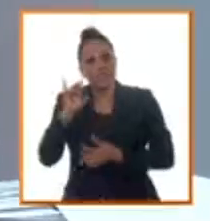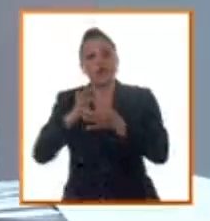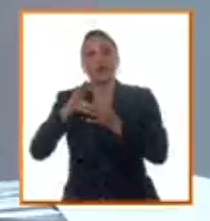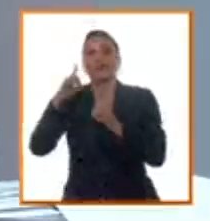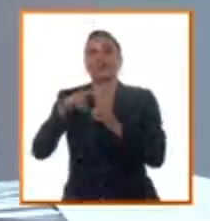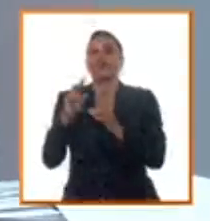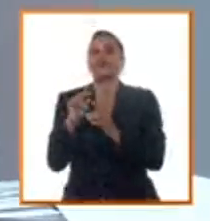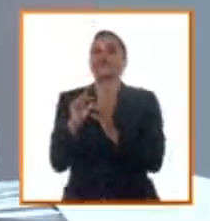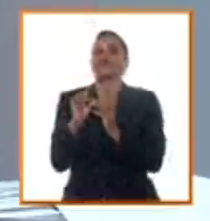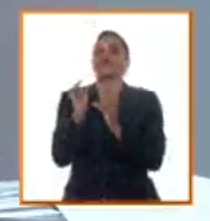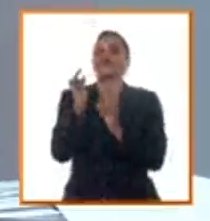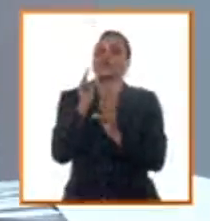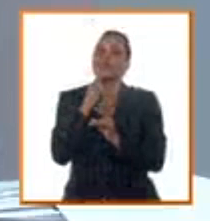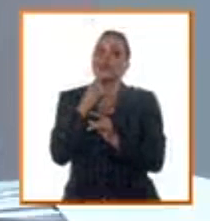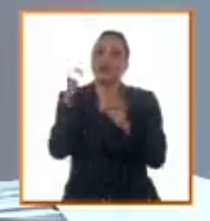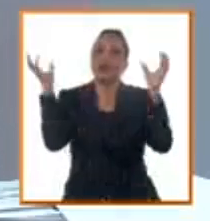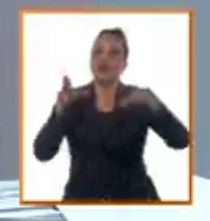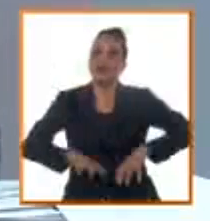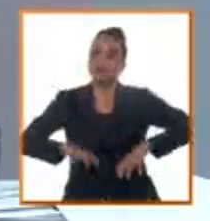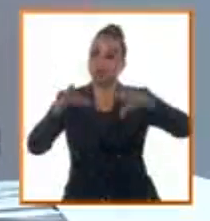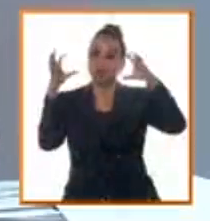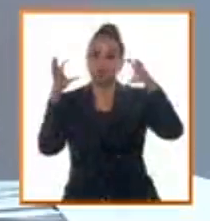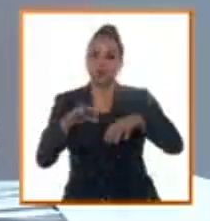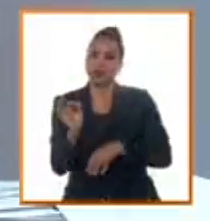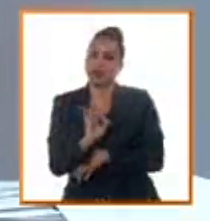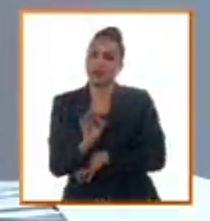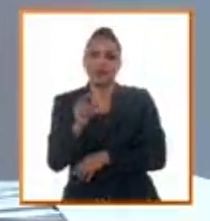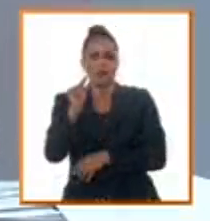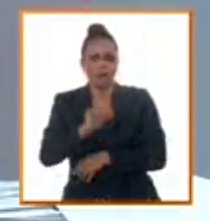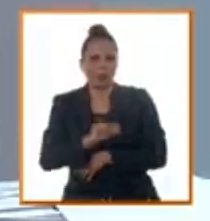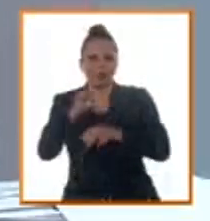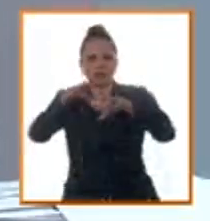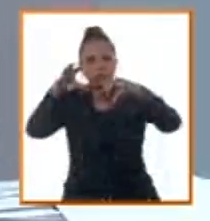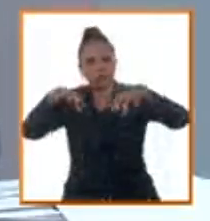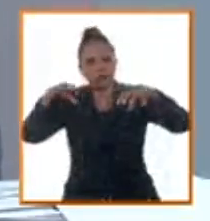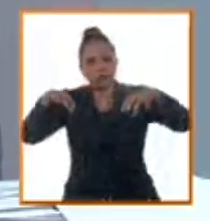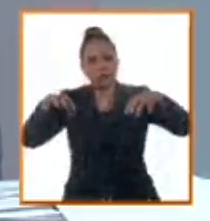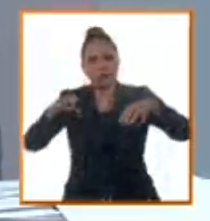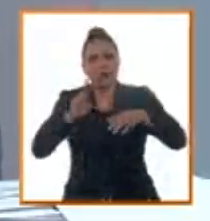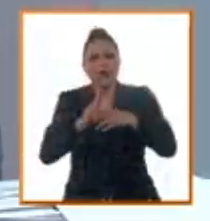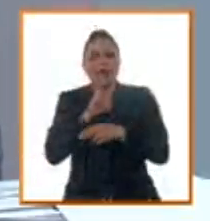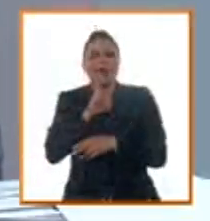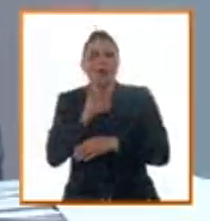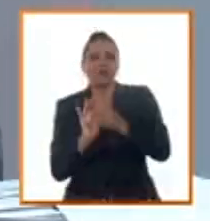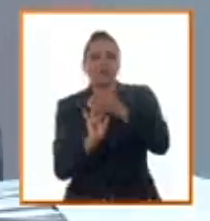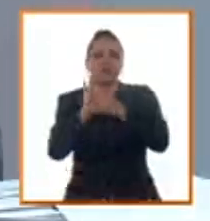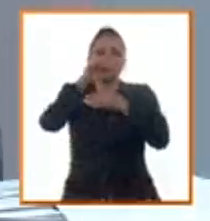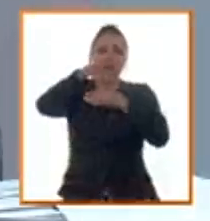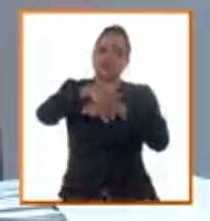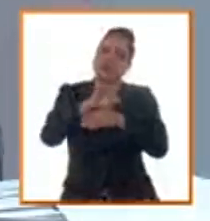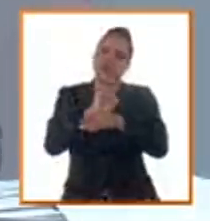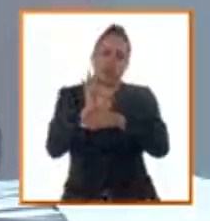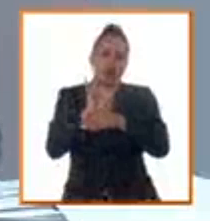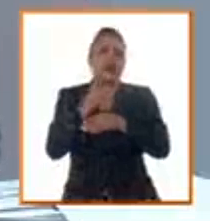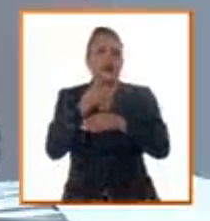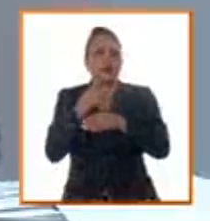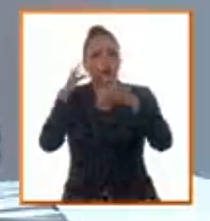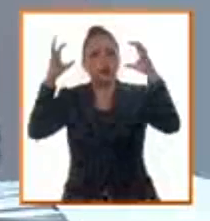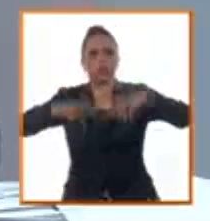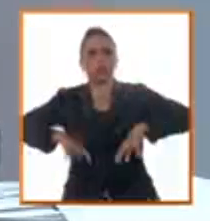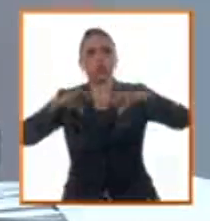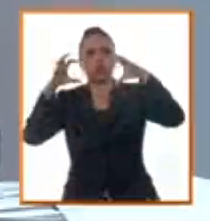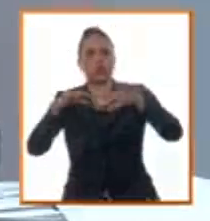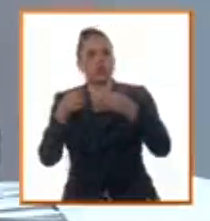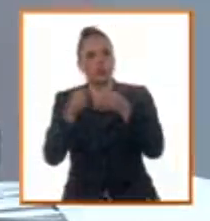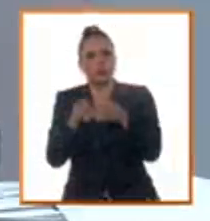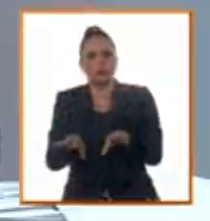suerte, para decirlo de alguna manera, de que no tuvimos estas fuertes inundaciones, y además que nos llovió, como decimos acá en